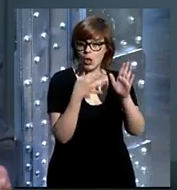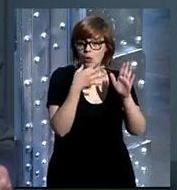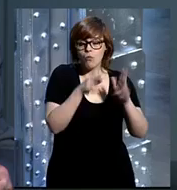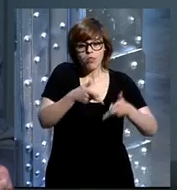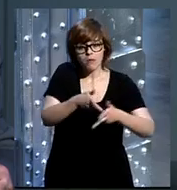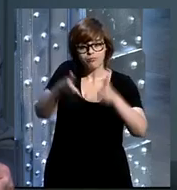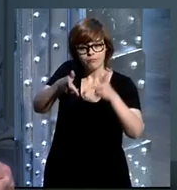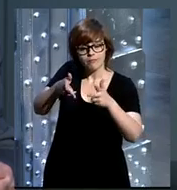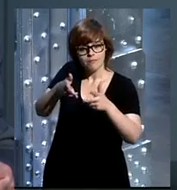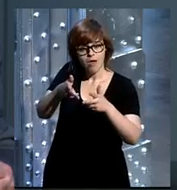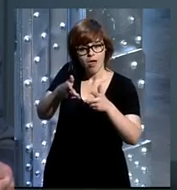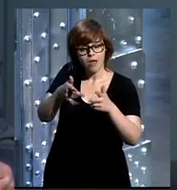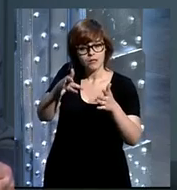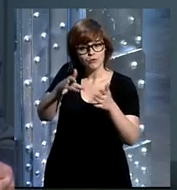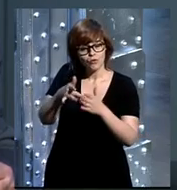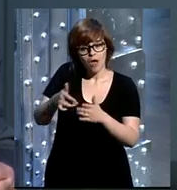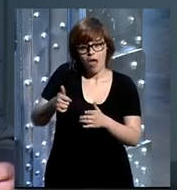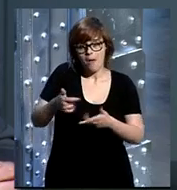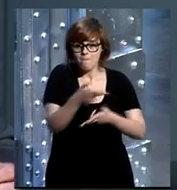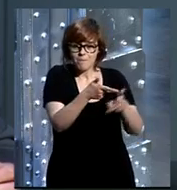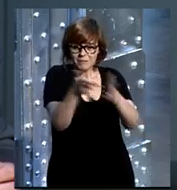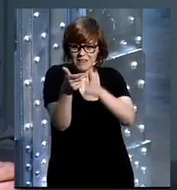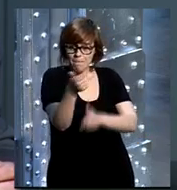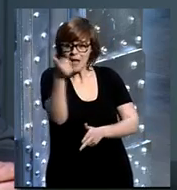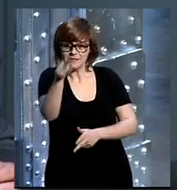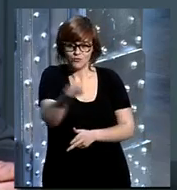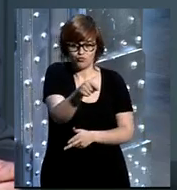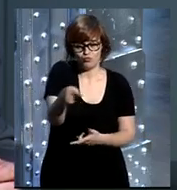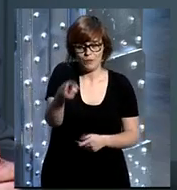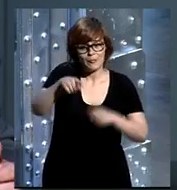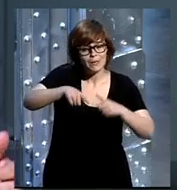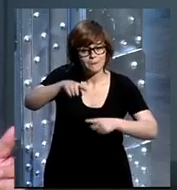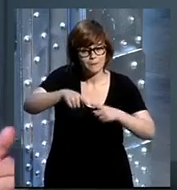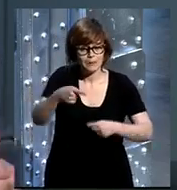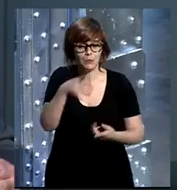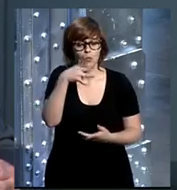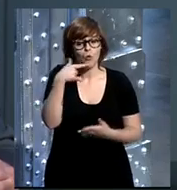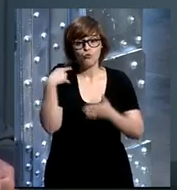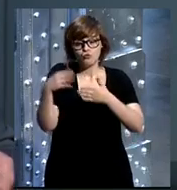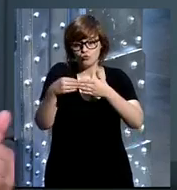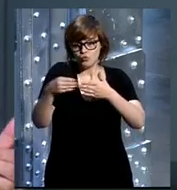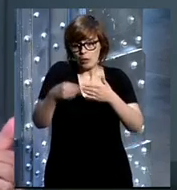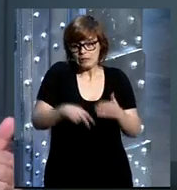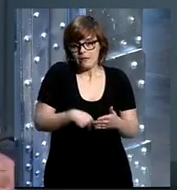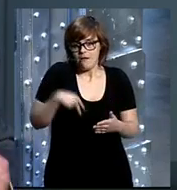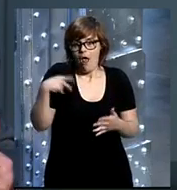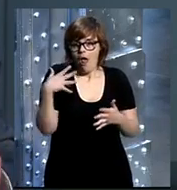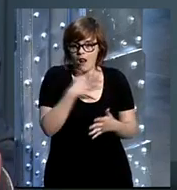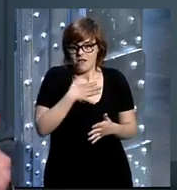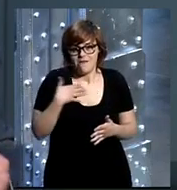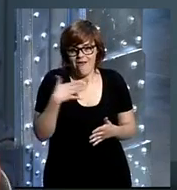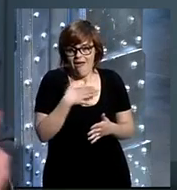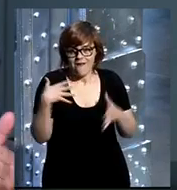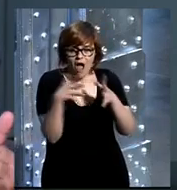muchos de estos nuevos servicios, que por lo demás los usuarios desean.